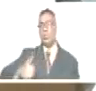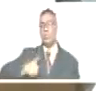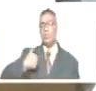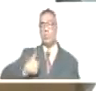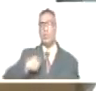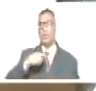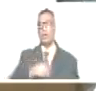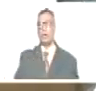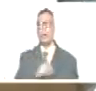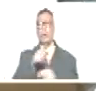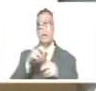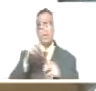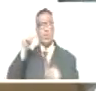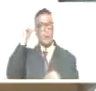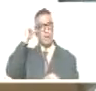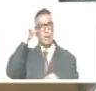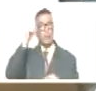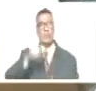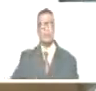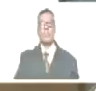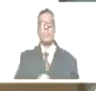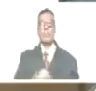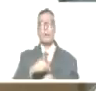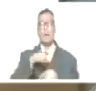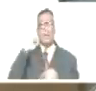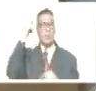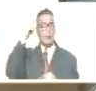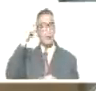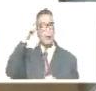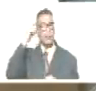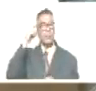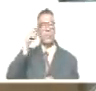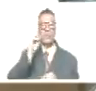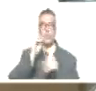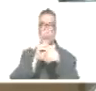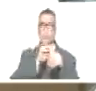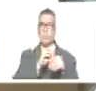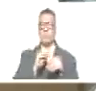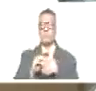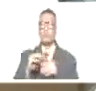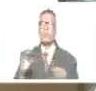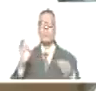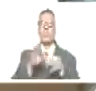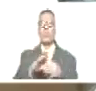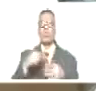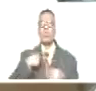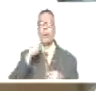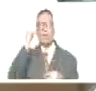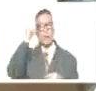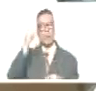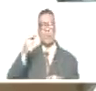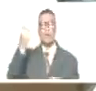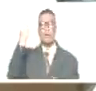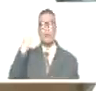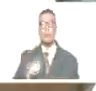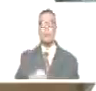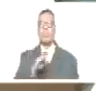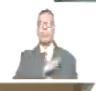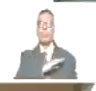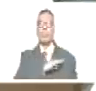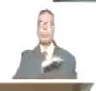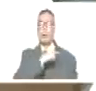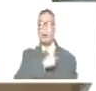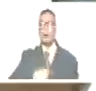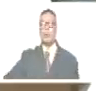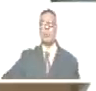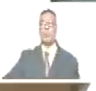fecha para llamar a la reflexión, unirme a lo que en días pasados el propio presidente Jorge